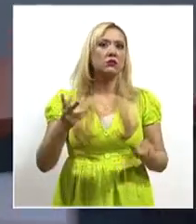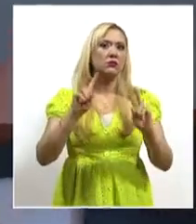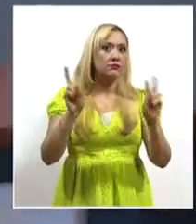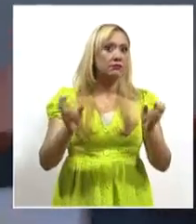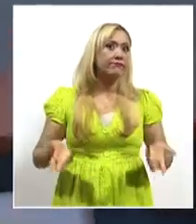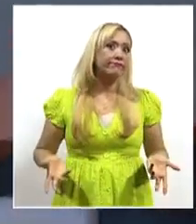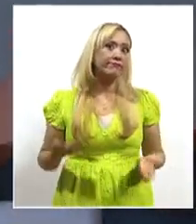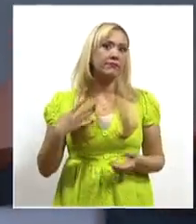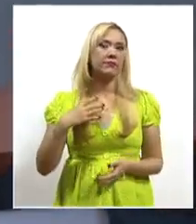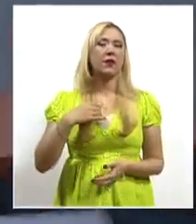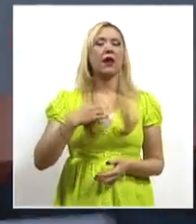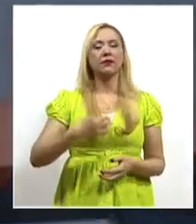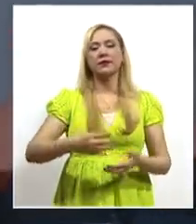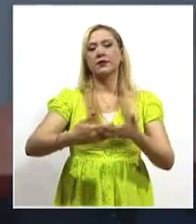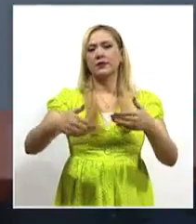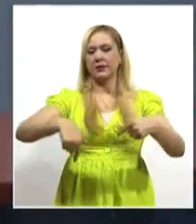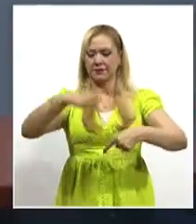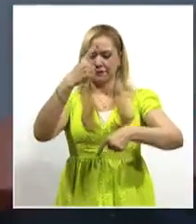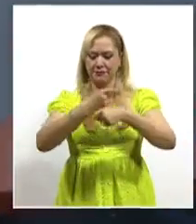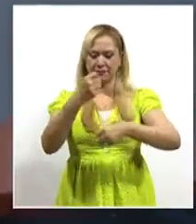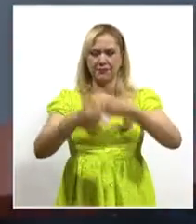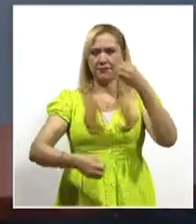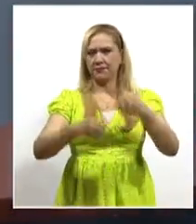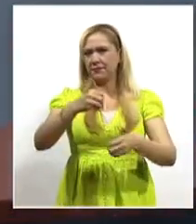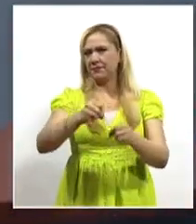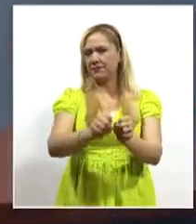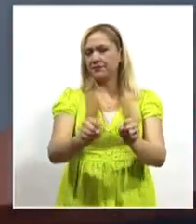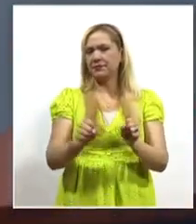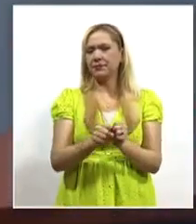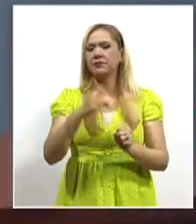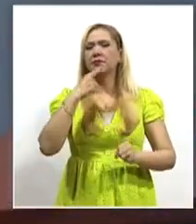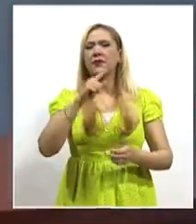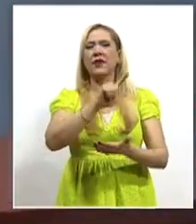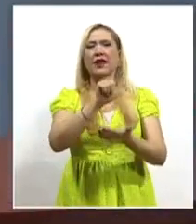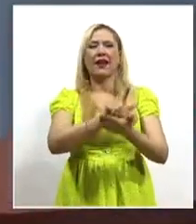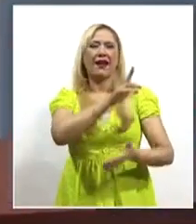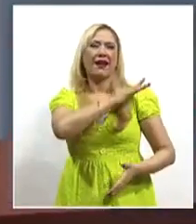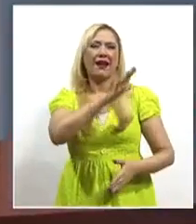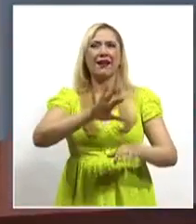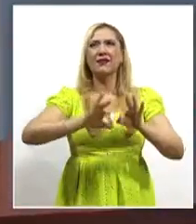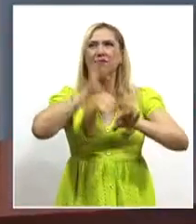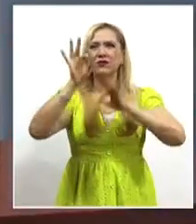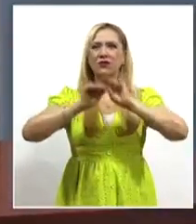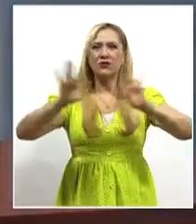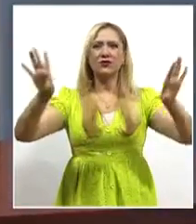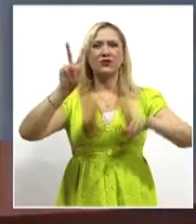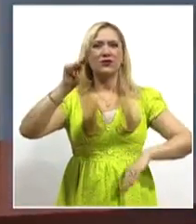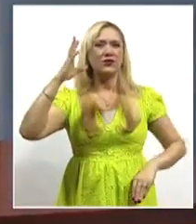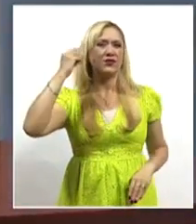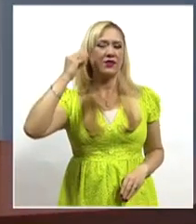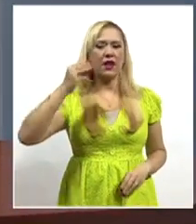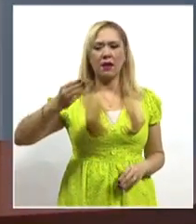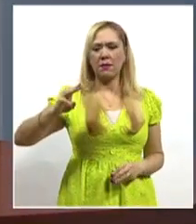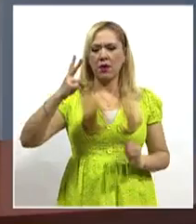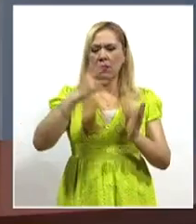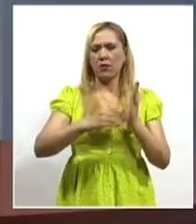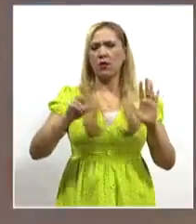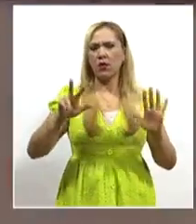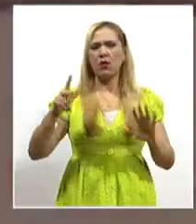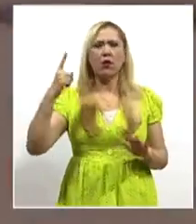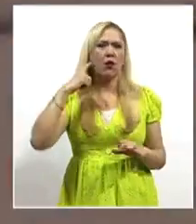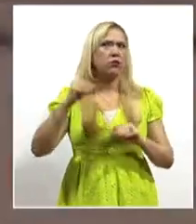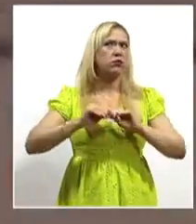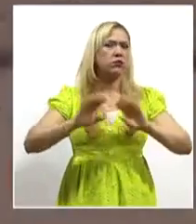La primera sala de la Corte estableció como criterio que la Ley General de Comunicación Social, publicada en mayo de 2018, entraña